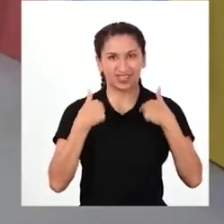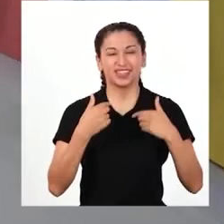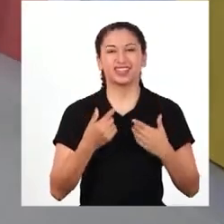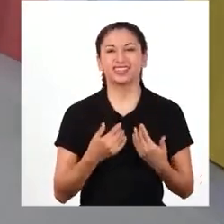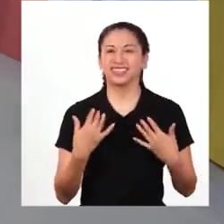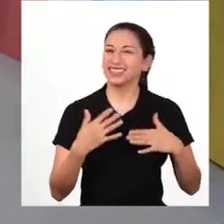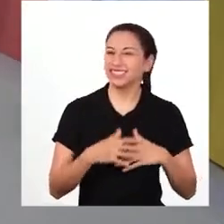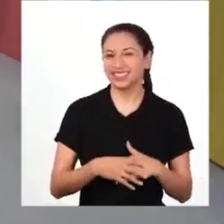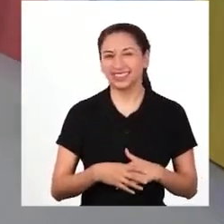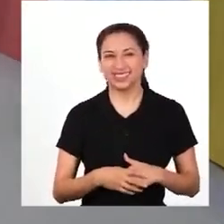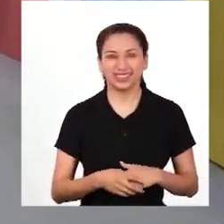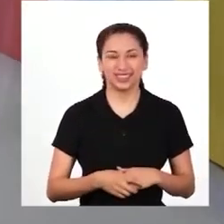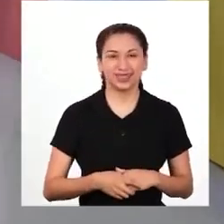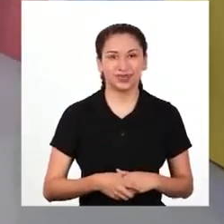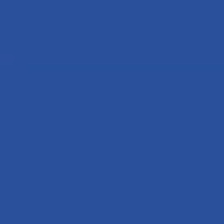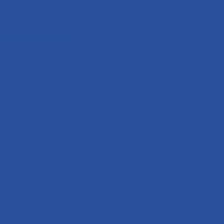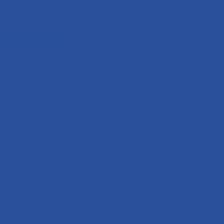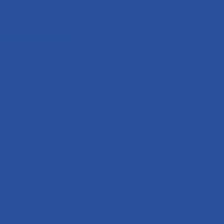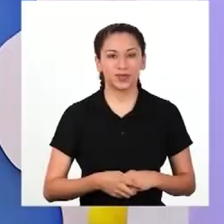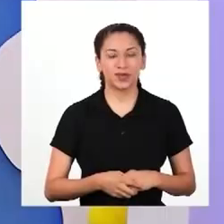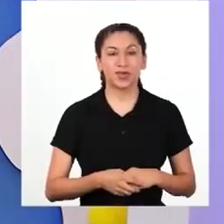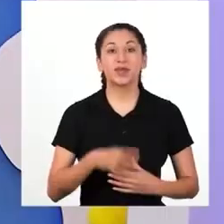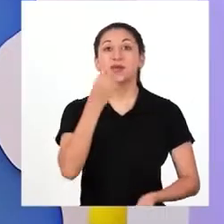y conmigo.